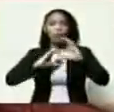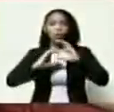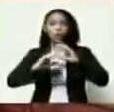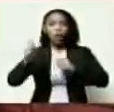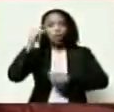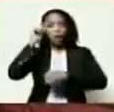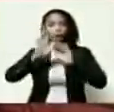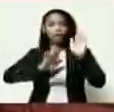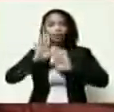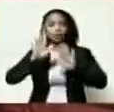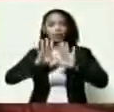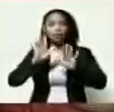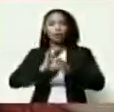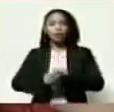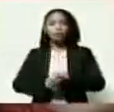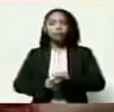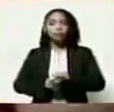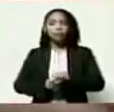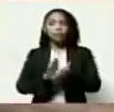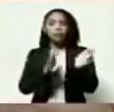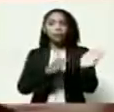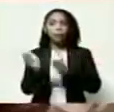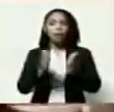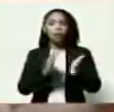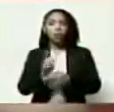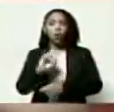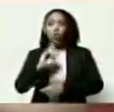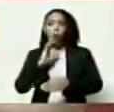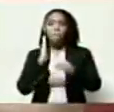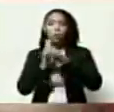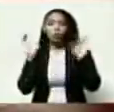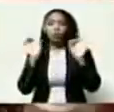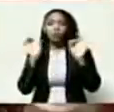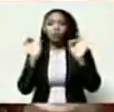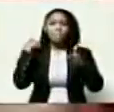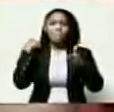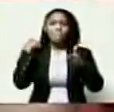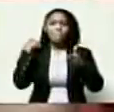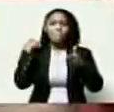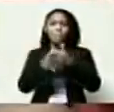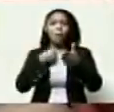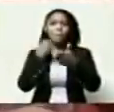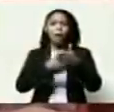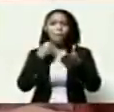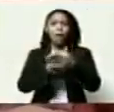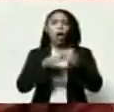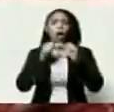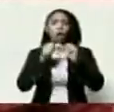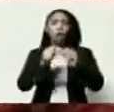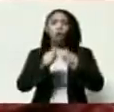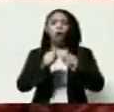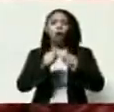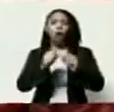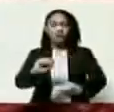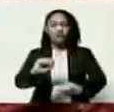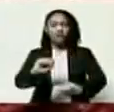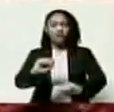día 15 de marzo. No nos detenemos, seguimos en